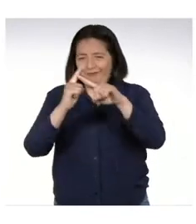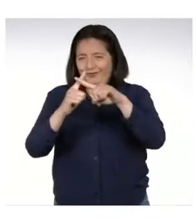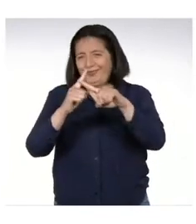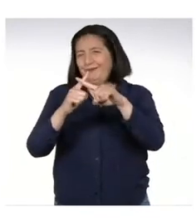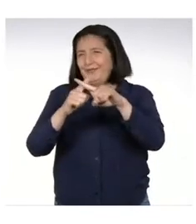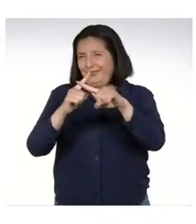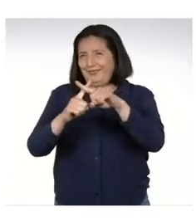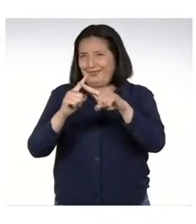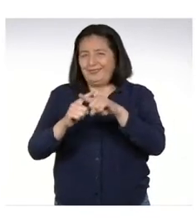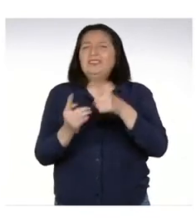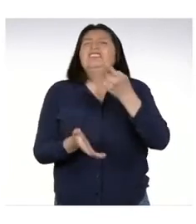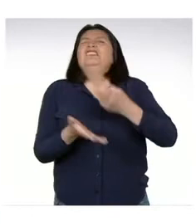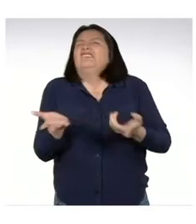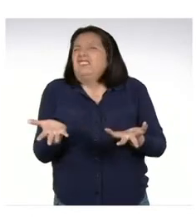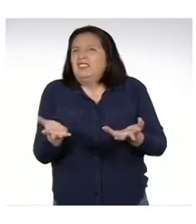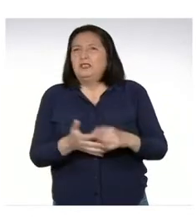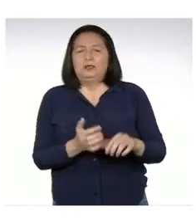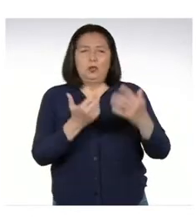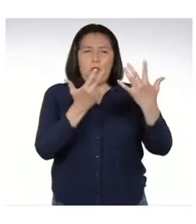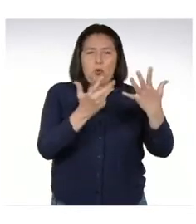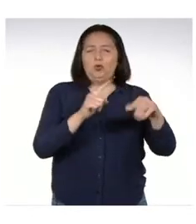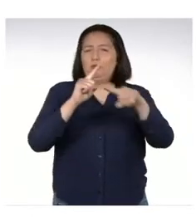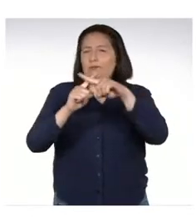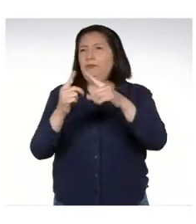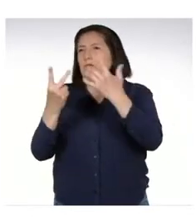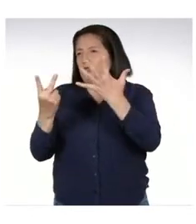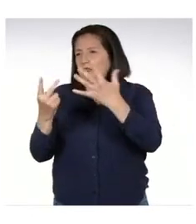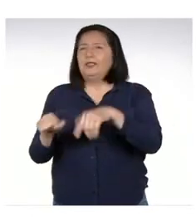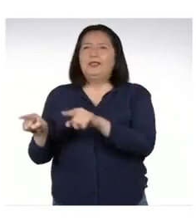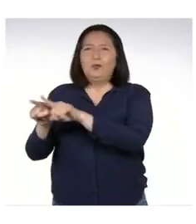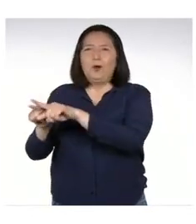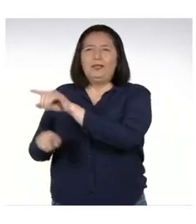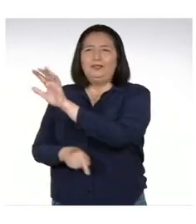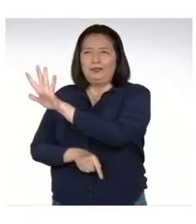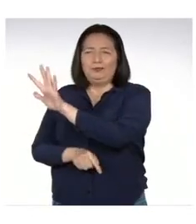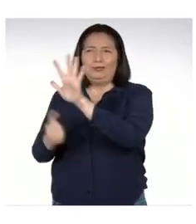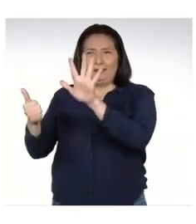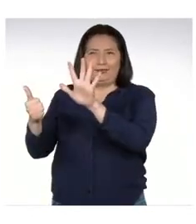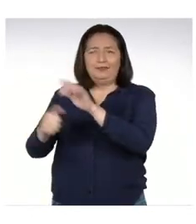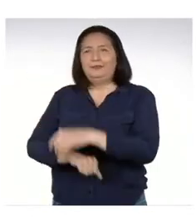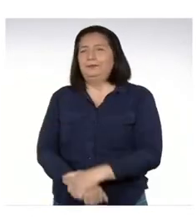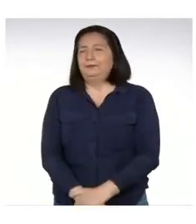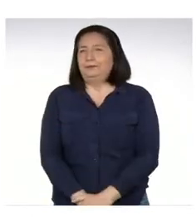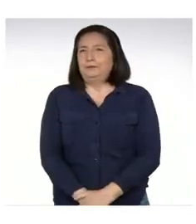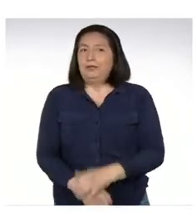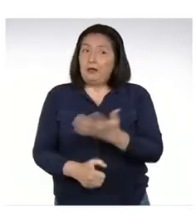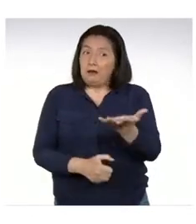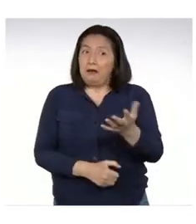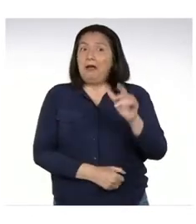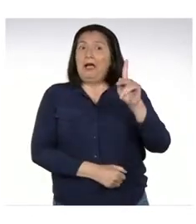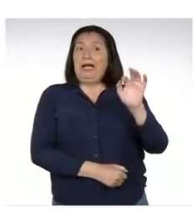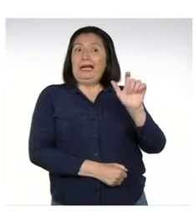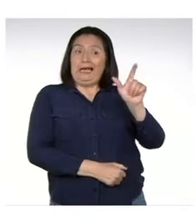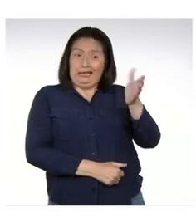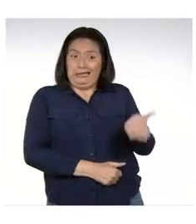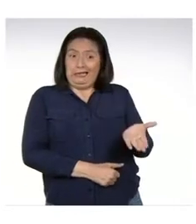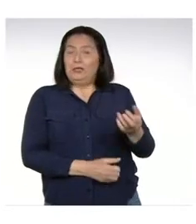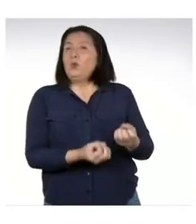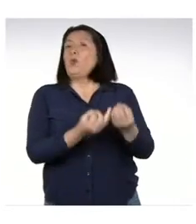multiplicación. Es decir, 8 por 7 es igual a 56. Carla al final